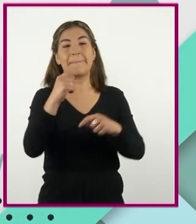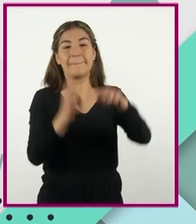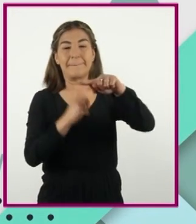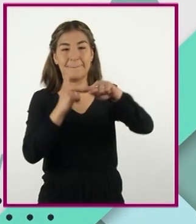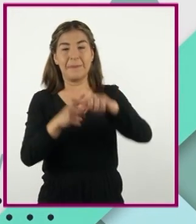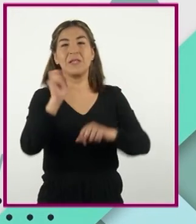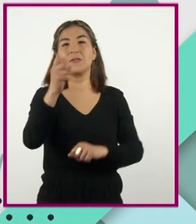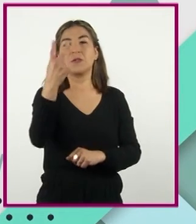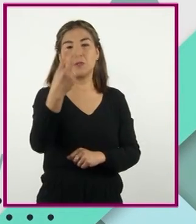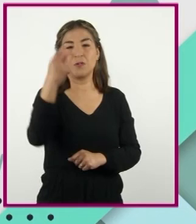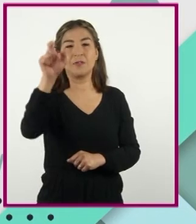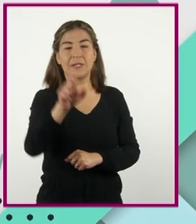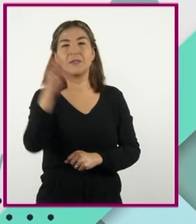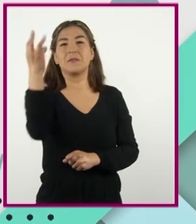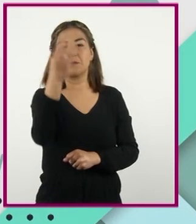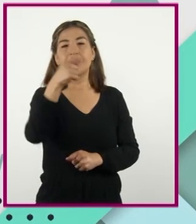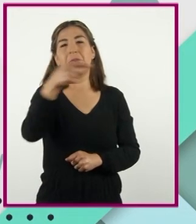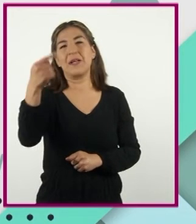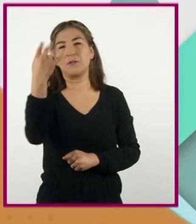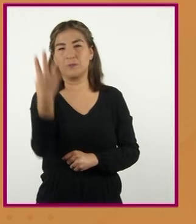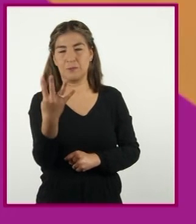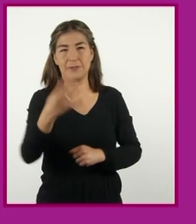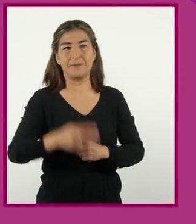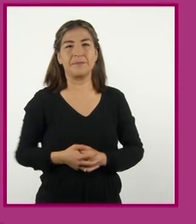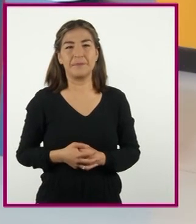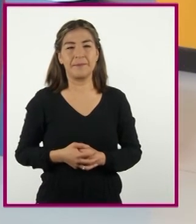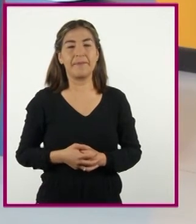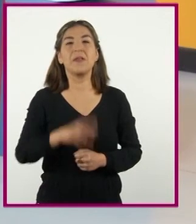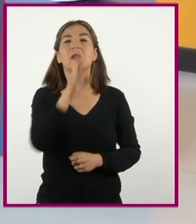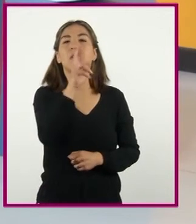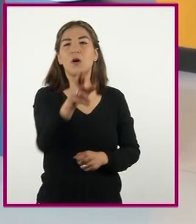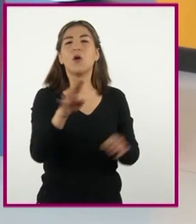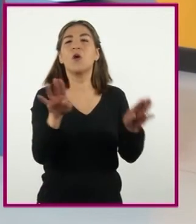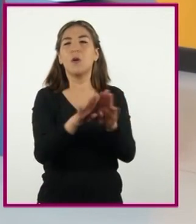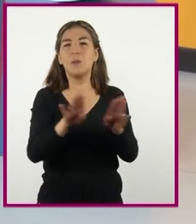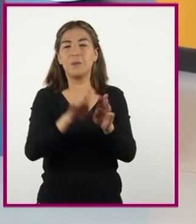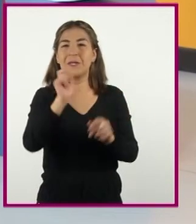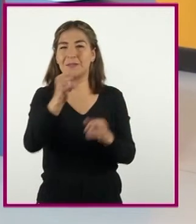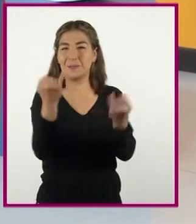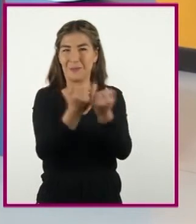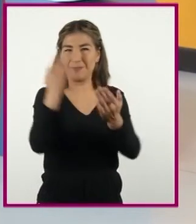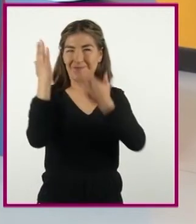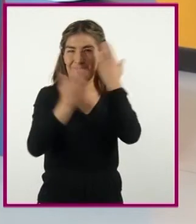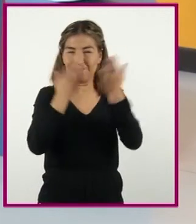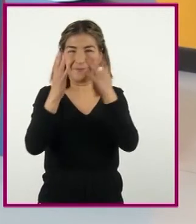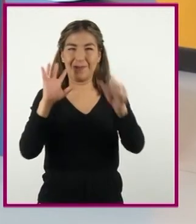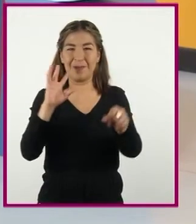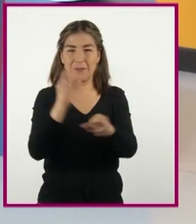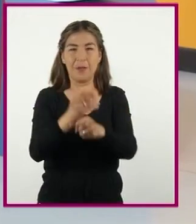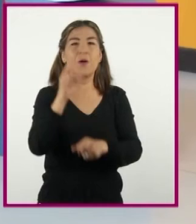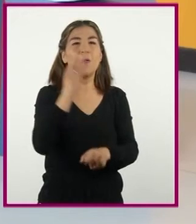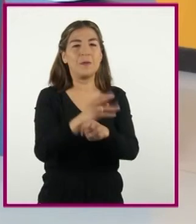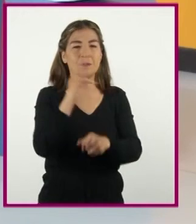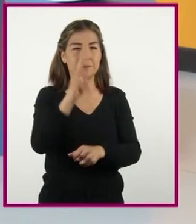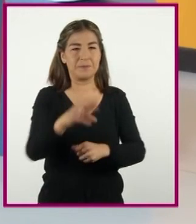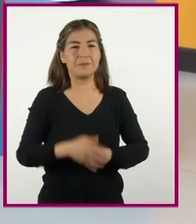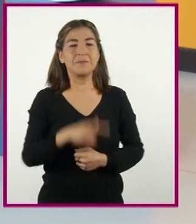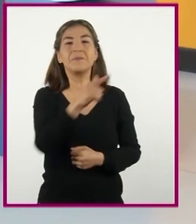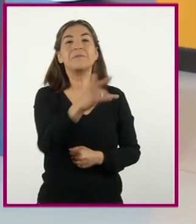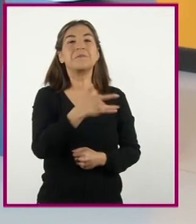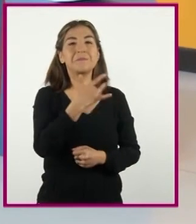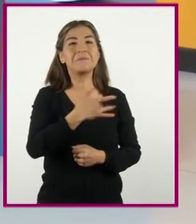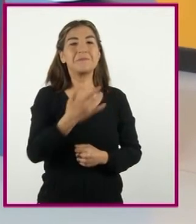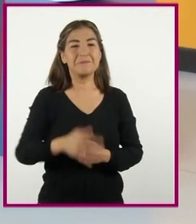menos 4. Ahora consideremos dos problemas en donde aplicamos lo que hemos estudiado. ¿Qué te parece, Leslie?